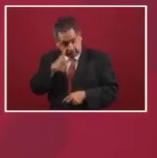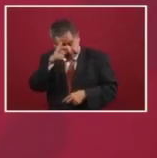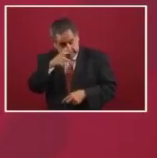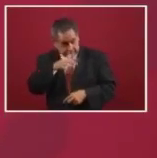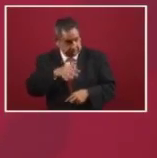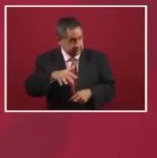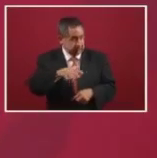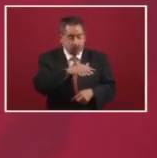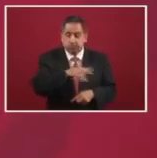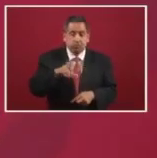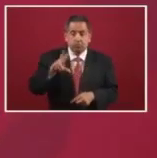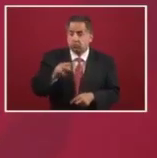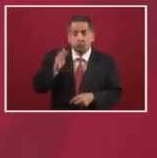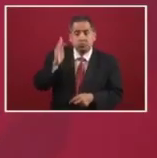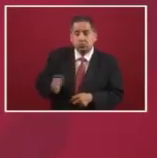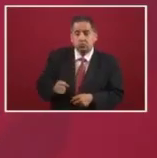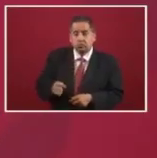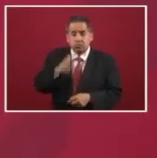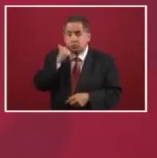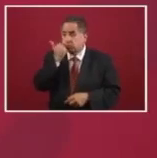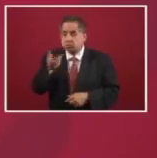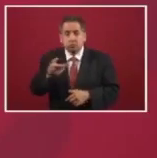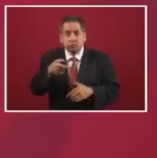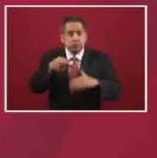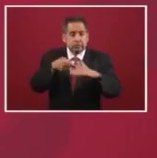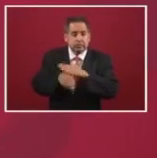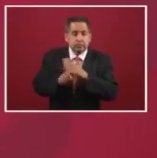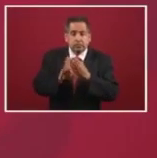en contra del Metrobús.